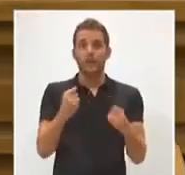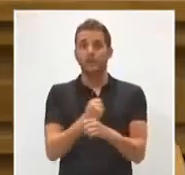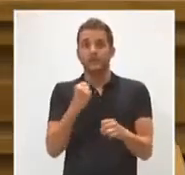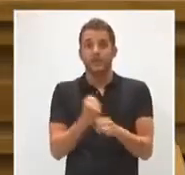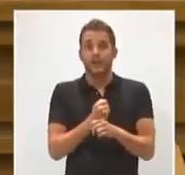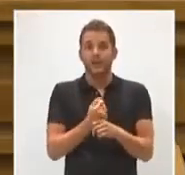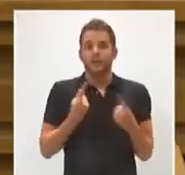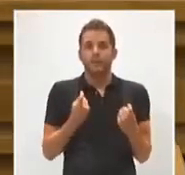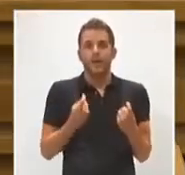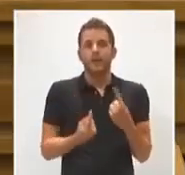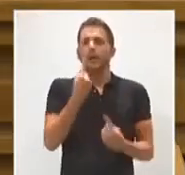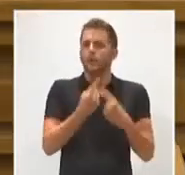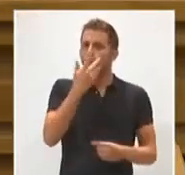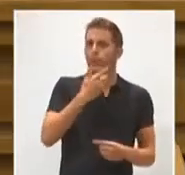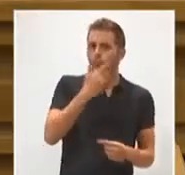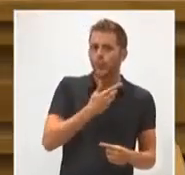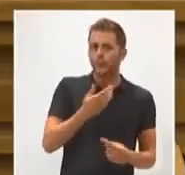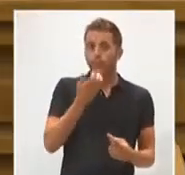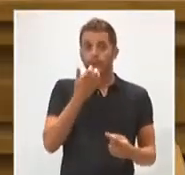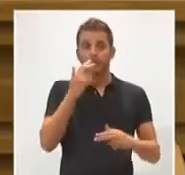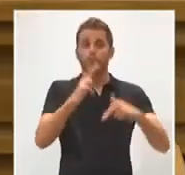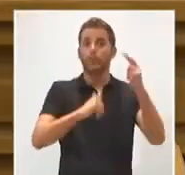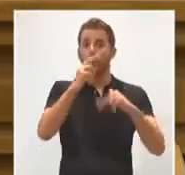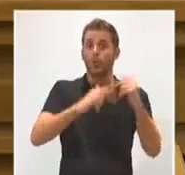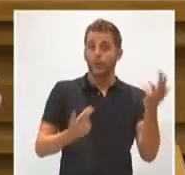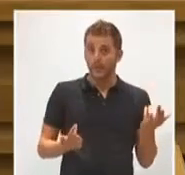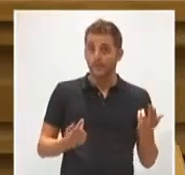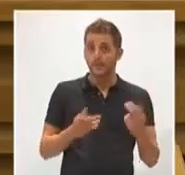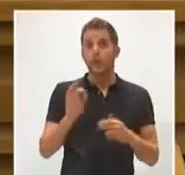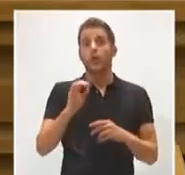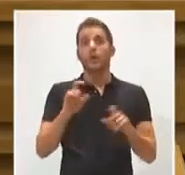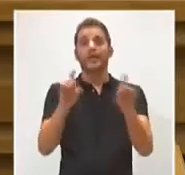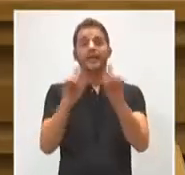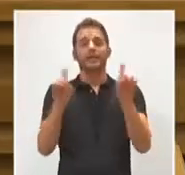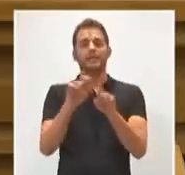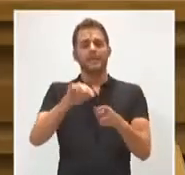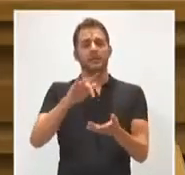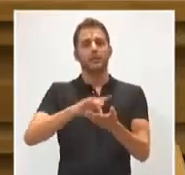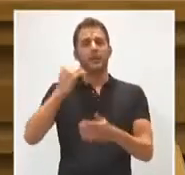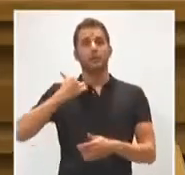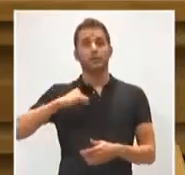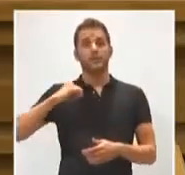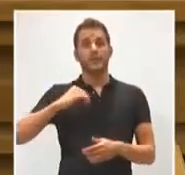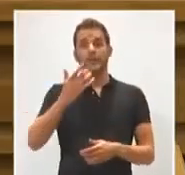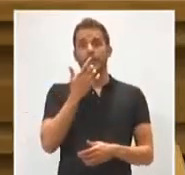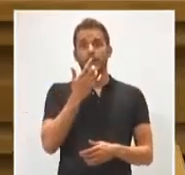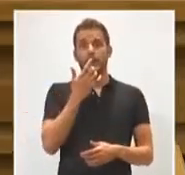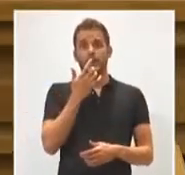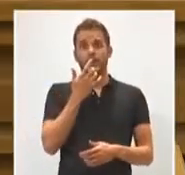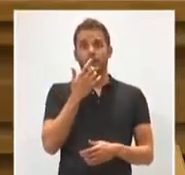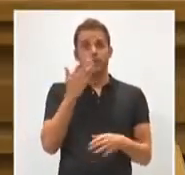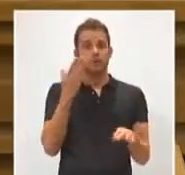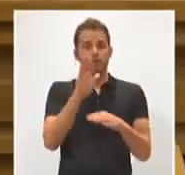conocidos pero es muy difícil encontrar incluso para las obras y las grandes empresas que se presentan en nuestros hospitales en puerto yo creo que se van a presentar